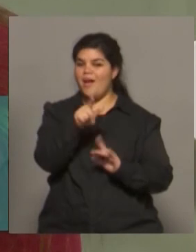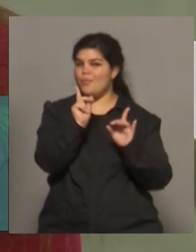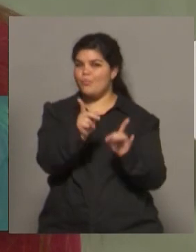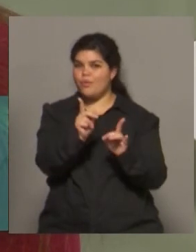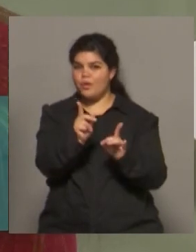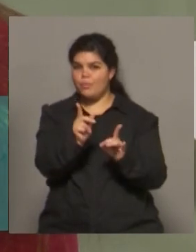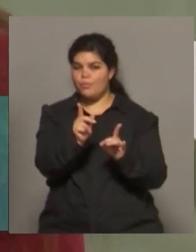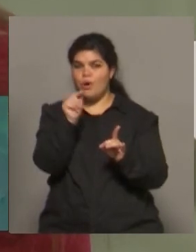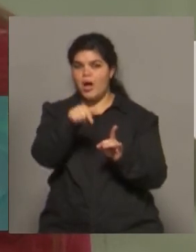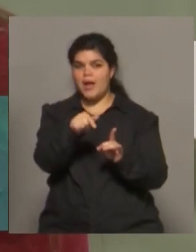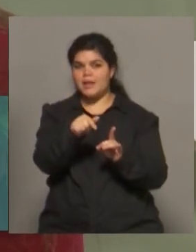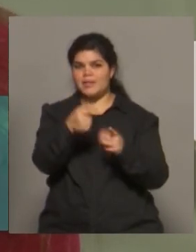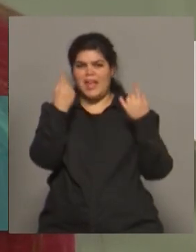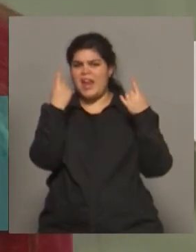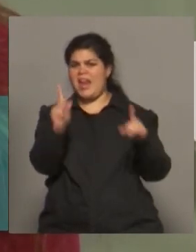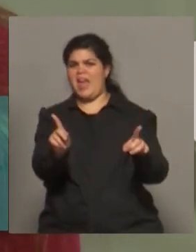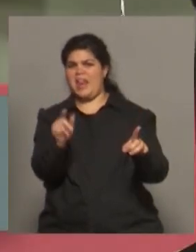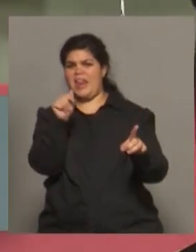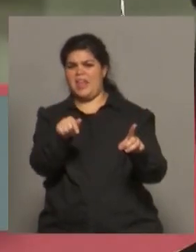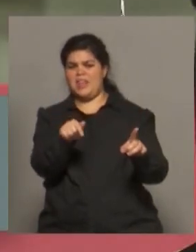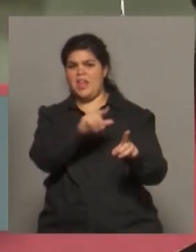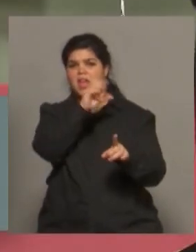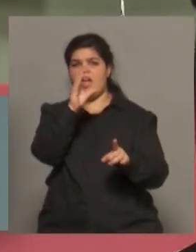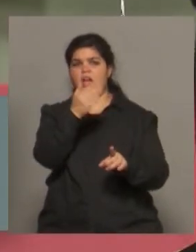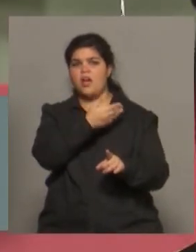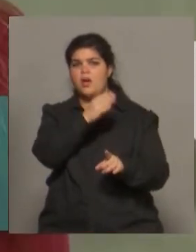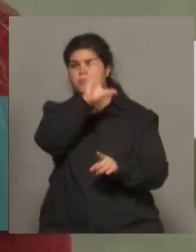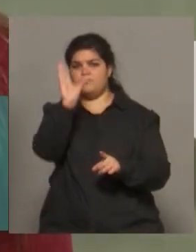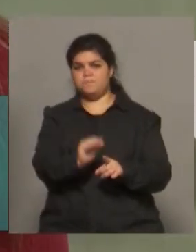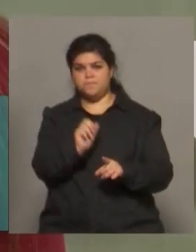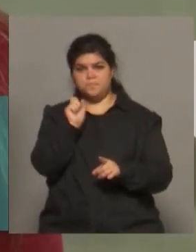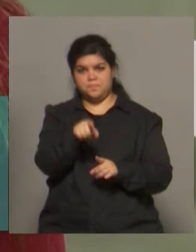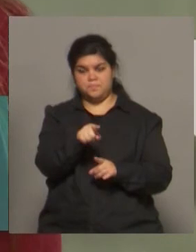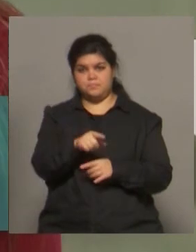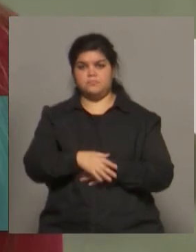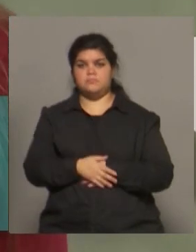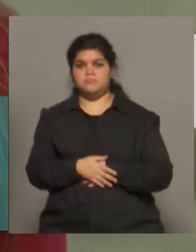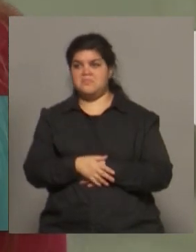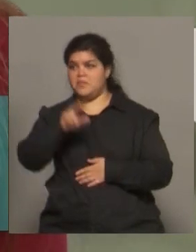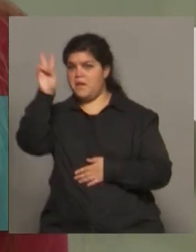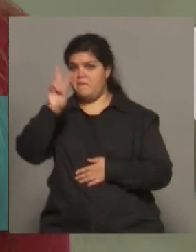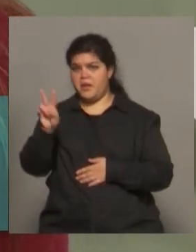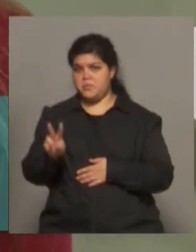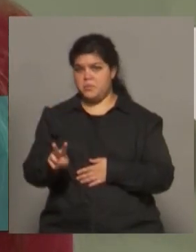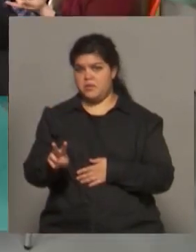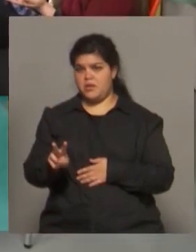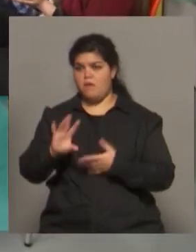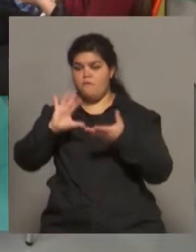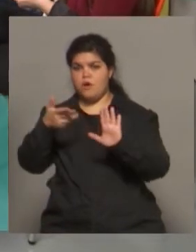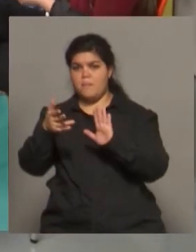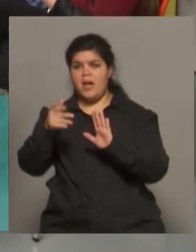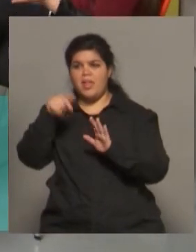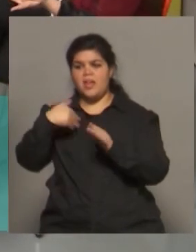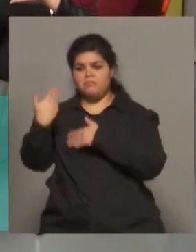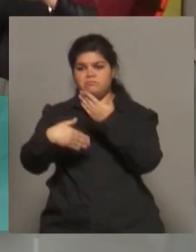esta situación anómala de estos estados, ¿no? Venezuela, su régimen actual